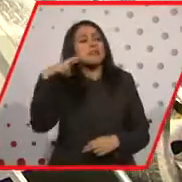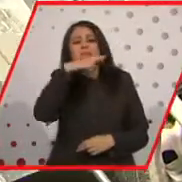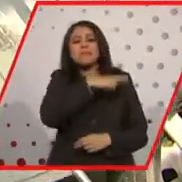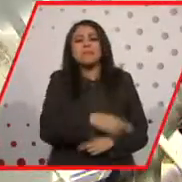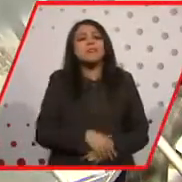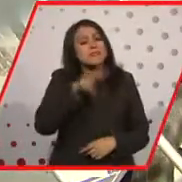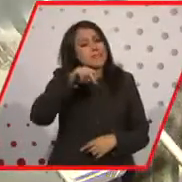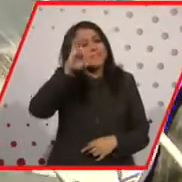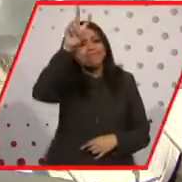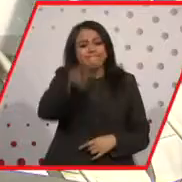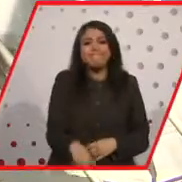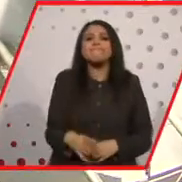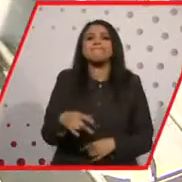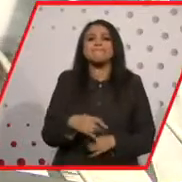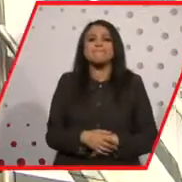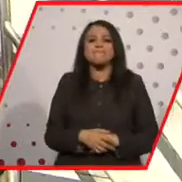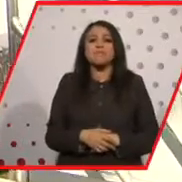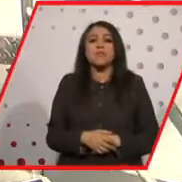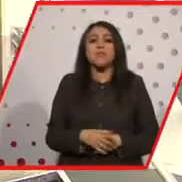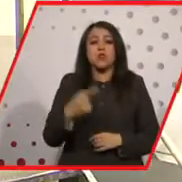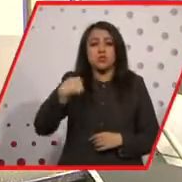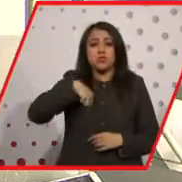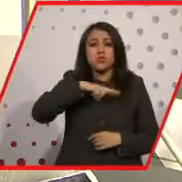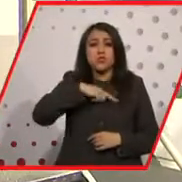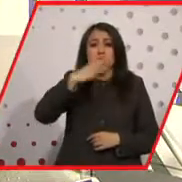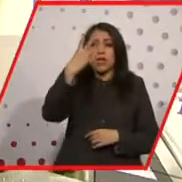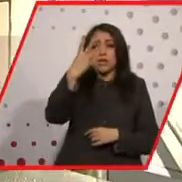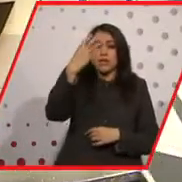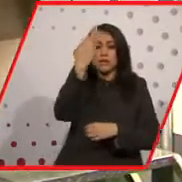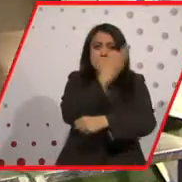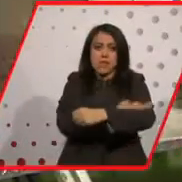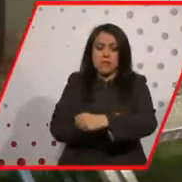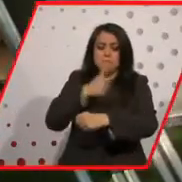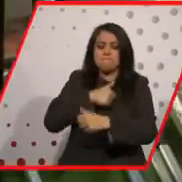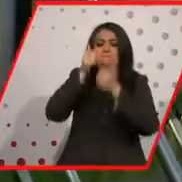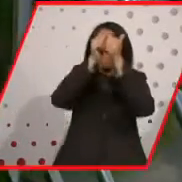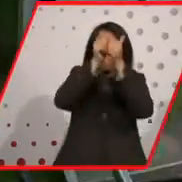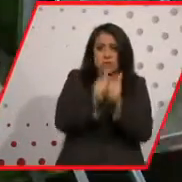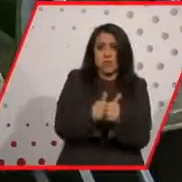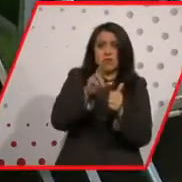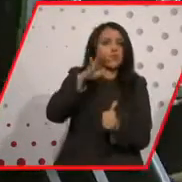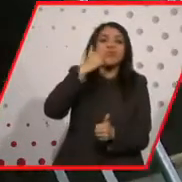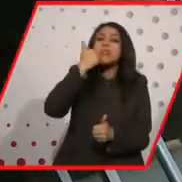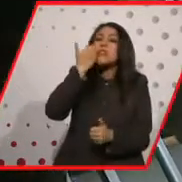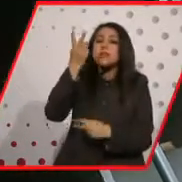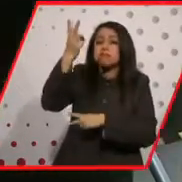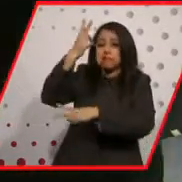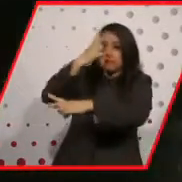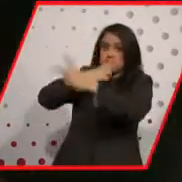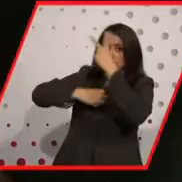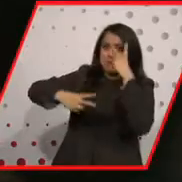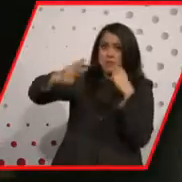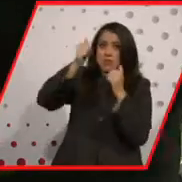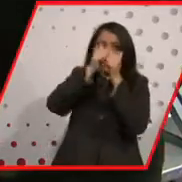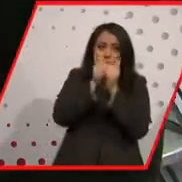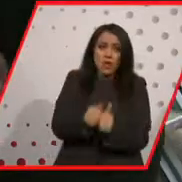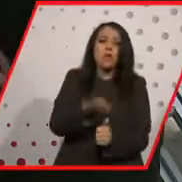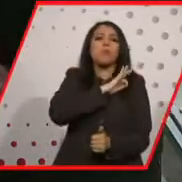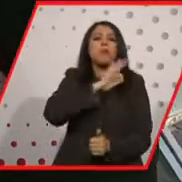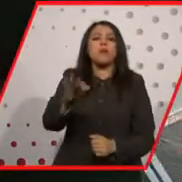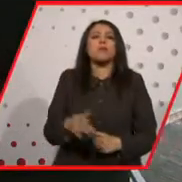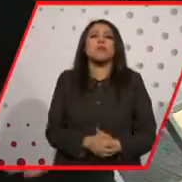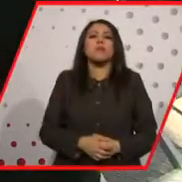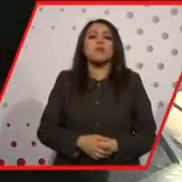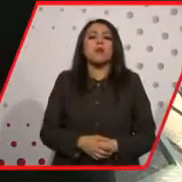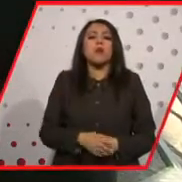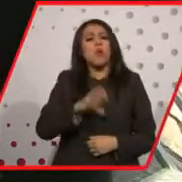correcto. El día de hoy vamos a estar aquí hasta las 3 de la tarde, por si los clientes o usuarios se pueden acercar. Y